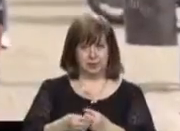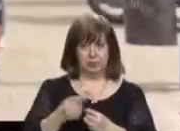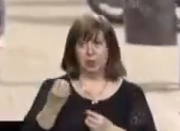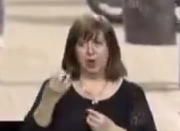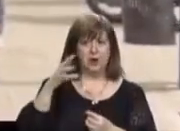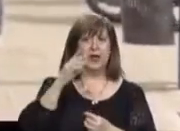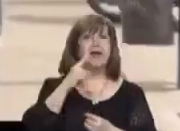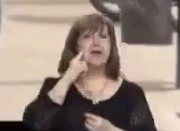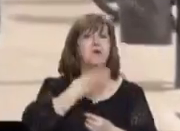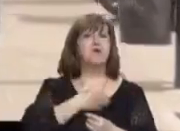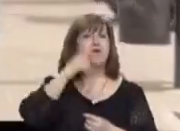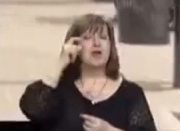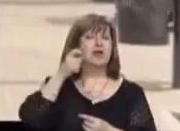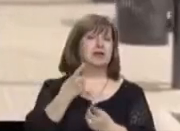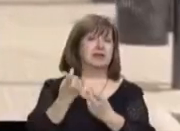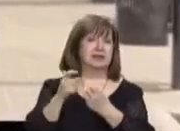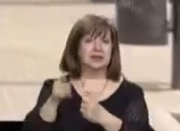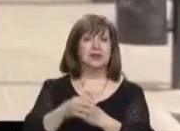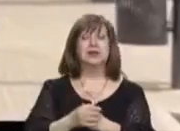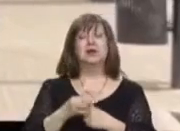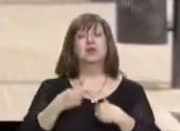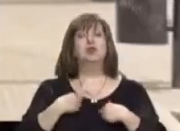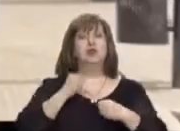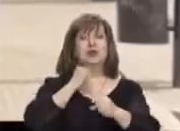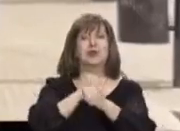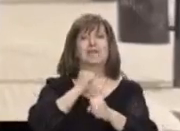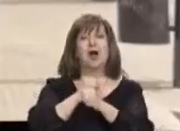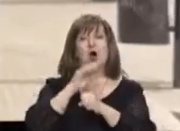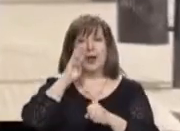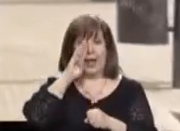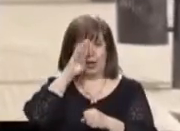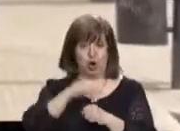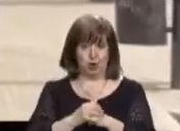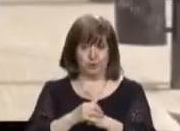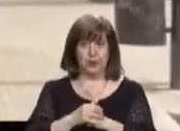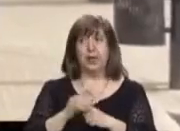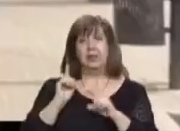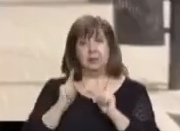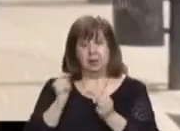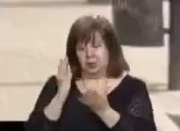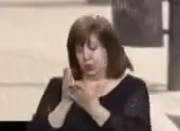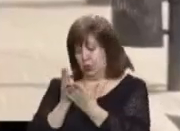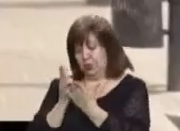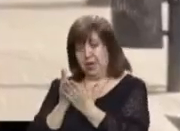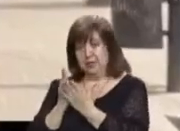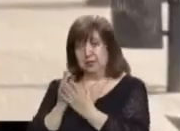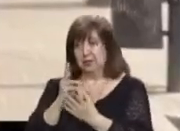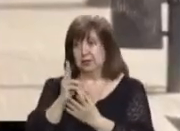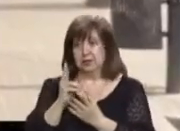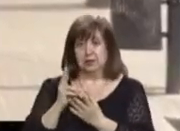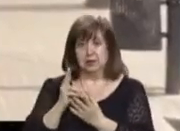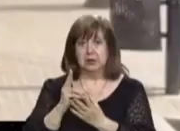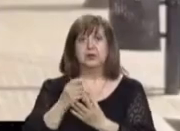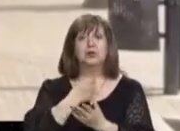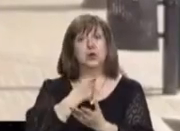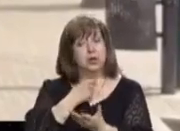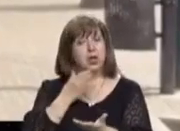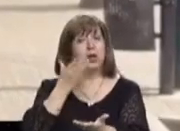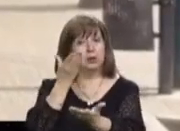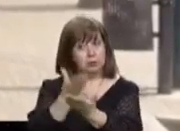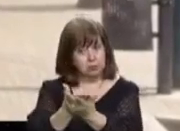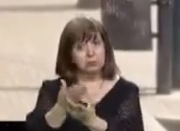nuevo IFE? Y bueno, yo ahora estoy laburando en negro y también estoy estudiando, estoy haciendo las dos cosas y me viene el ingreso para poder comprar